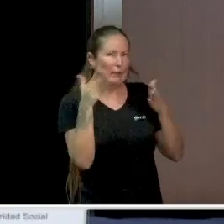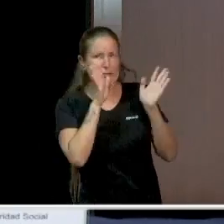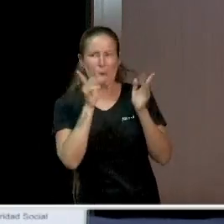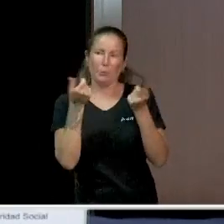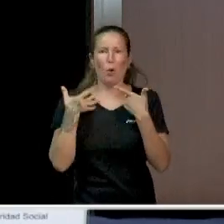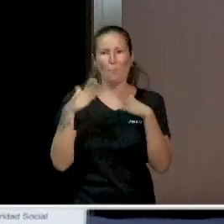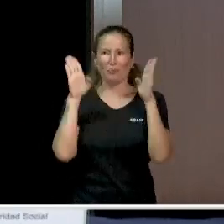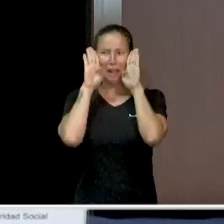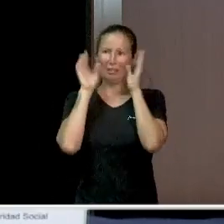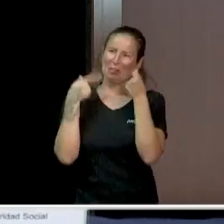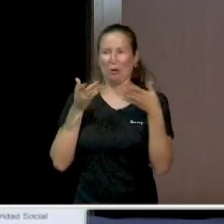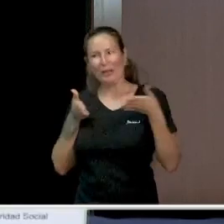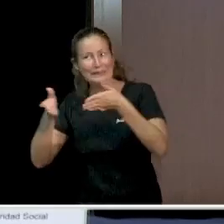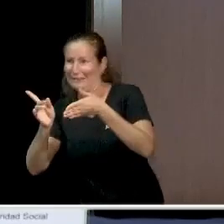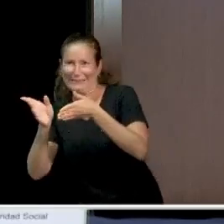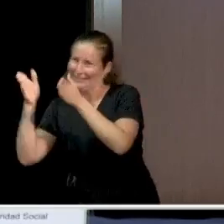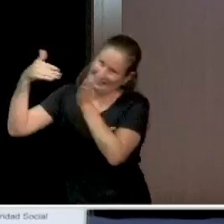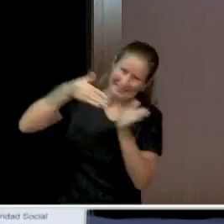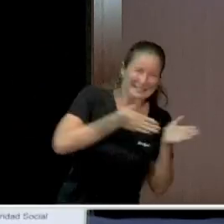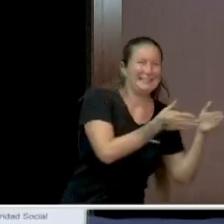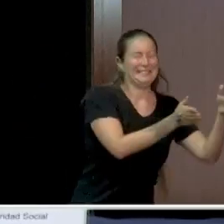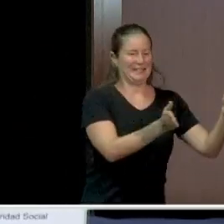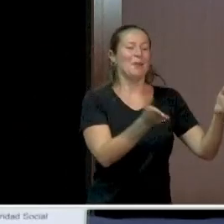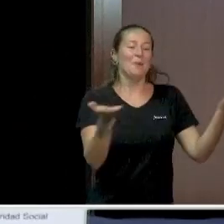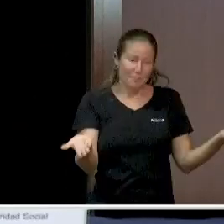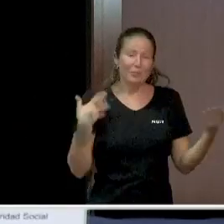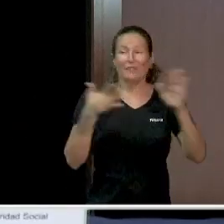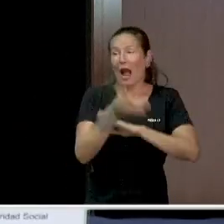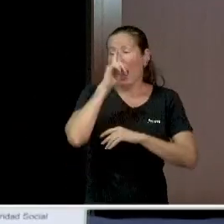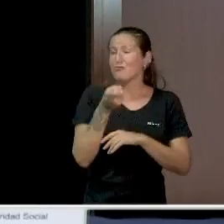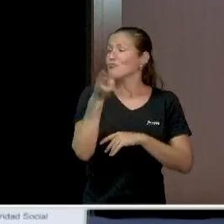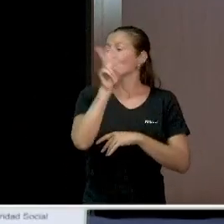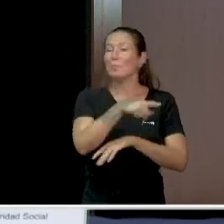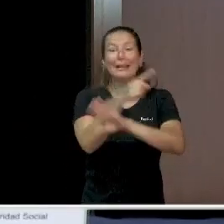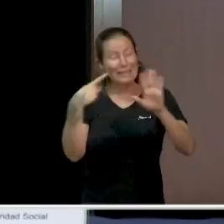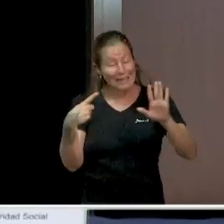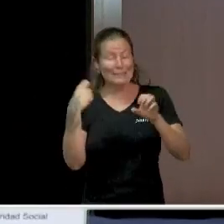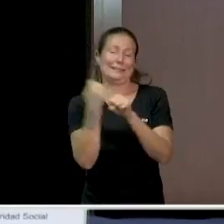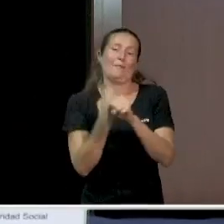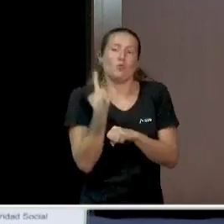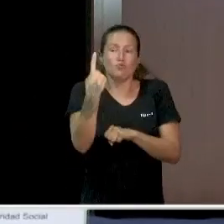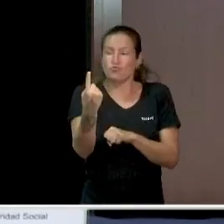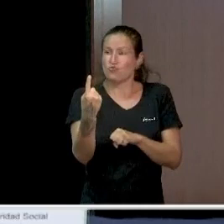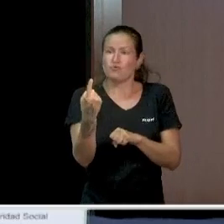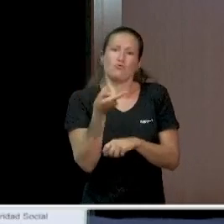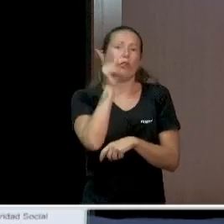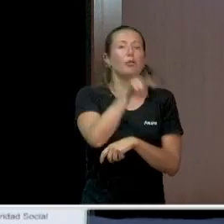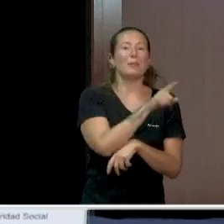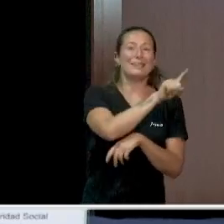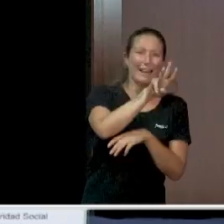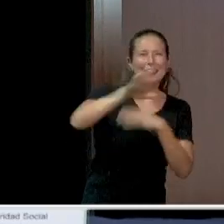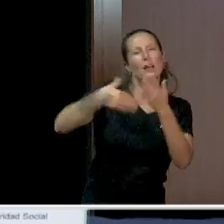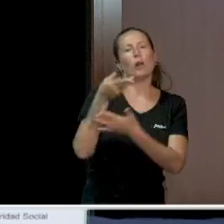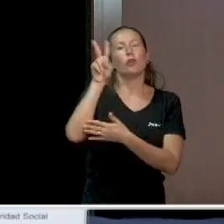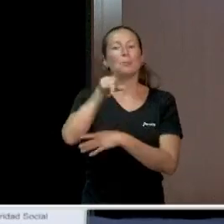esto retomo un trabajo que terminé en 2016, estuve entre 2013 y 2016